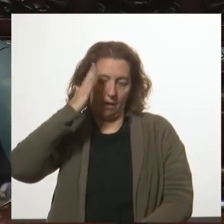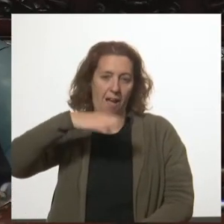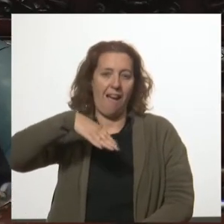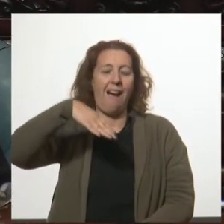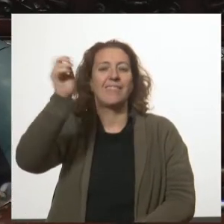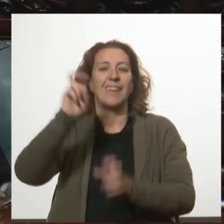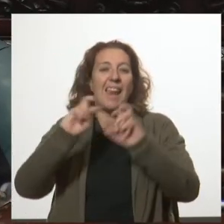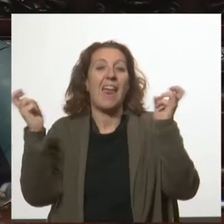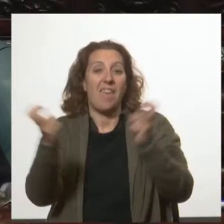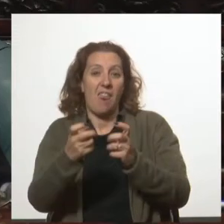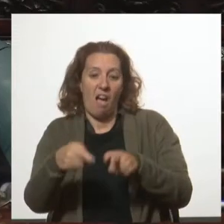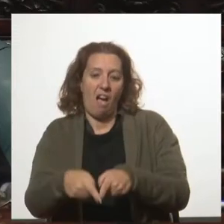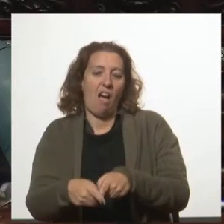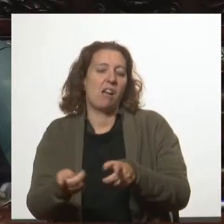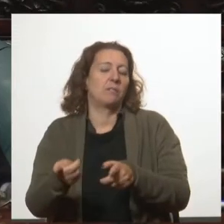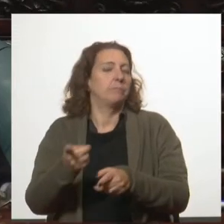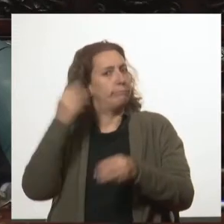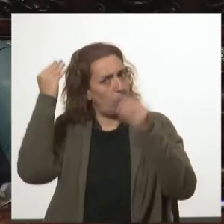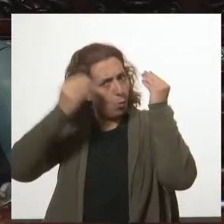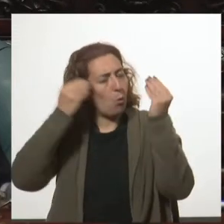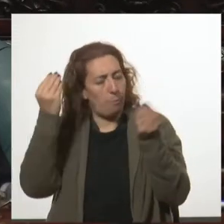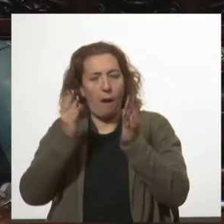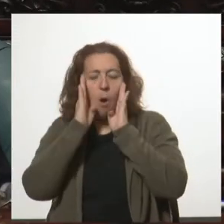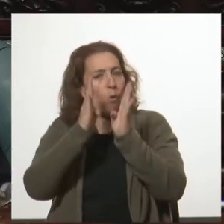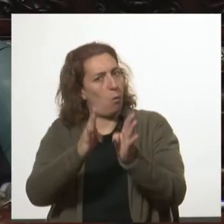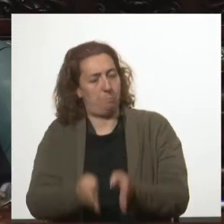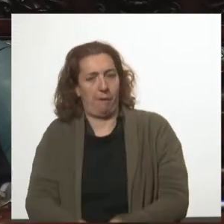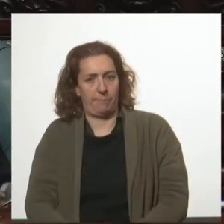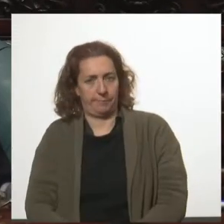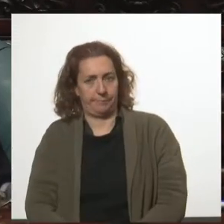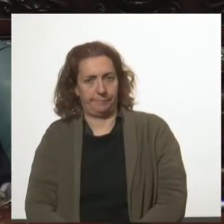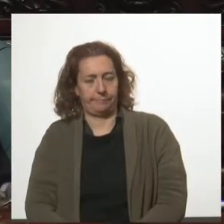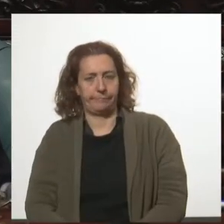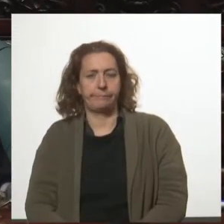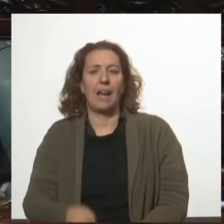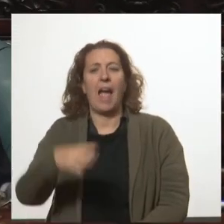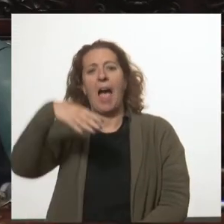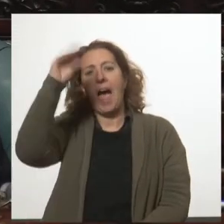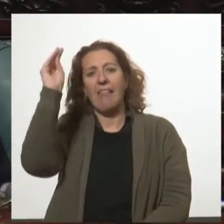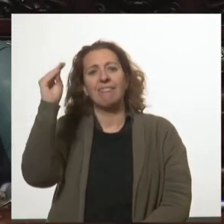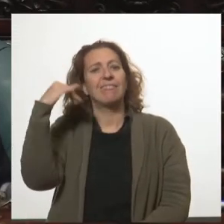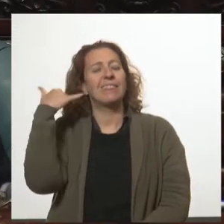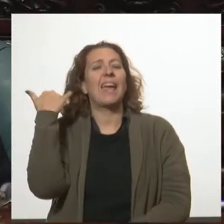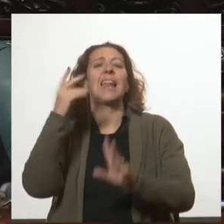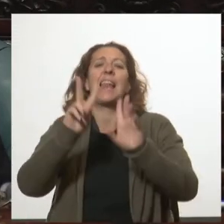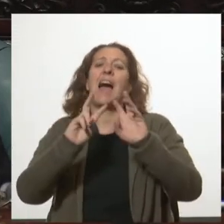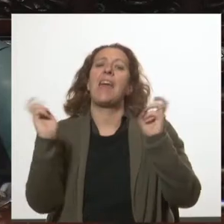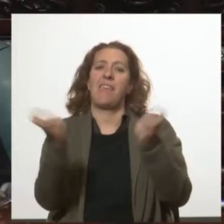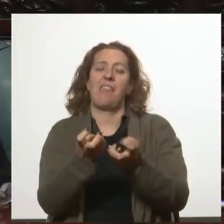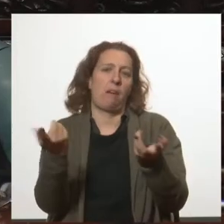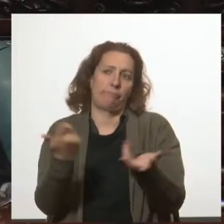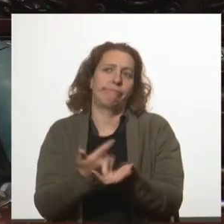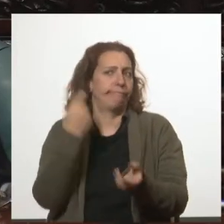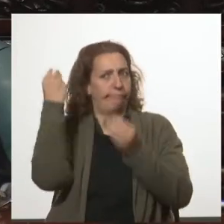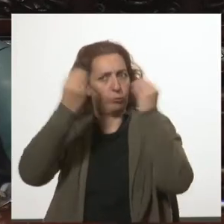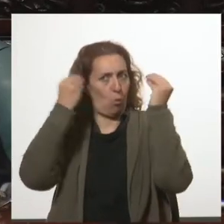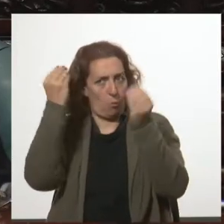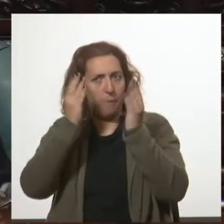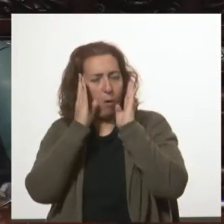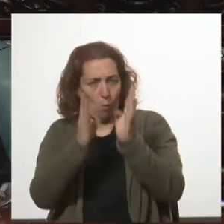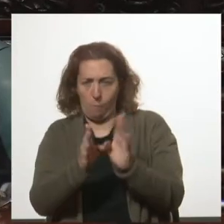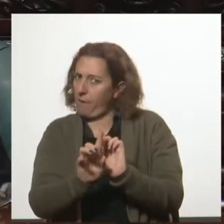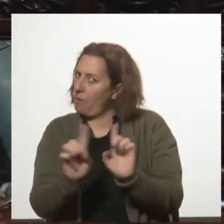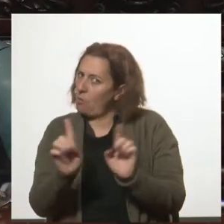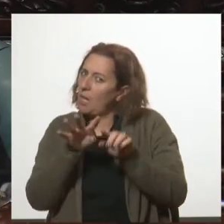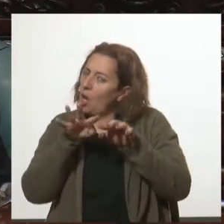nos preocupa y nos ocupa delante la arena nos preocupe nos ocupa no está en el compromiso país